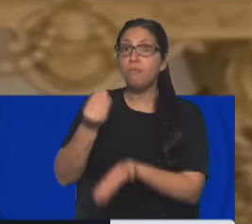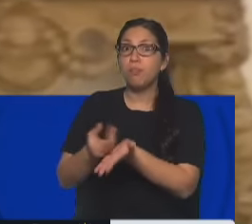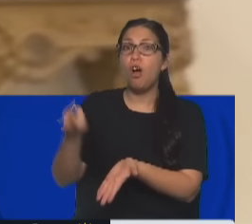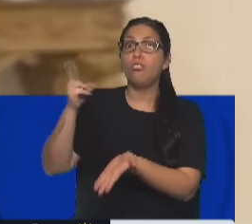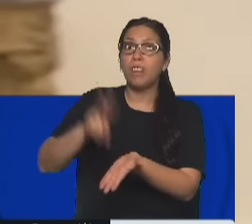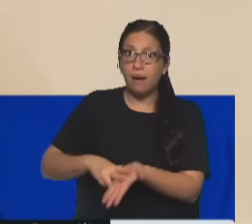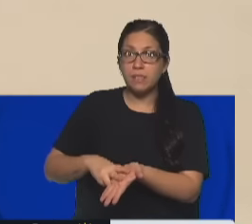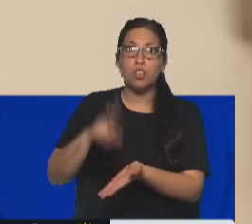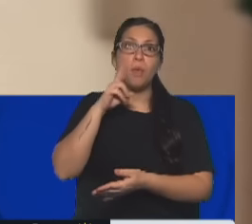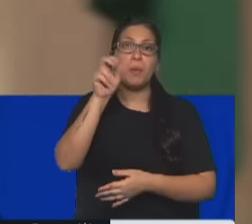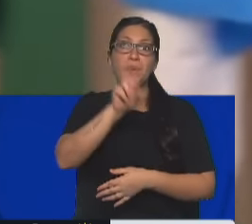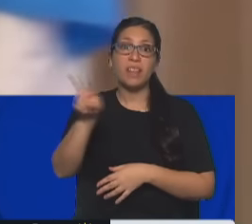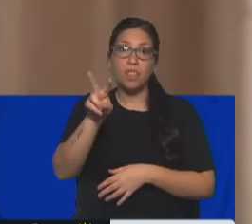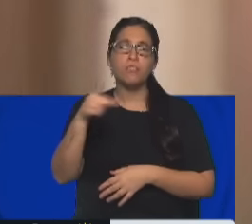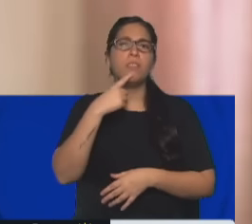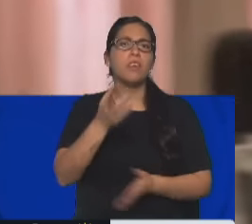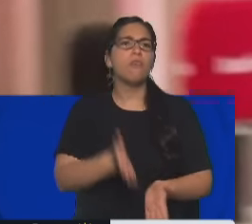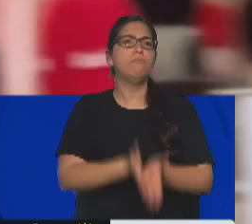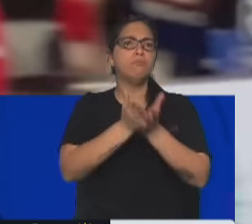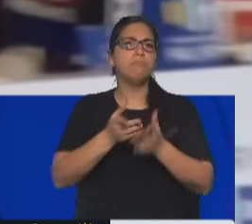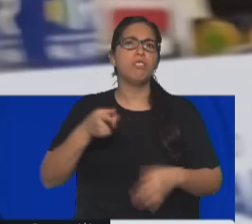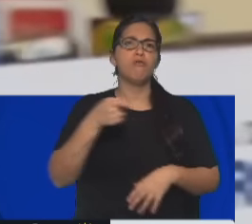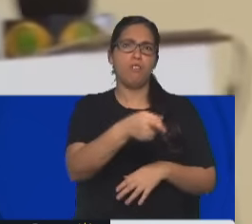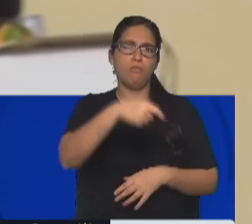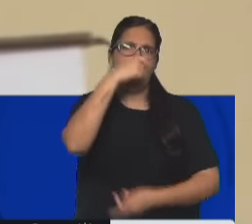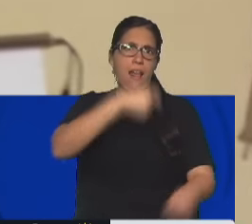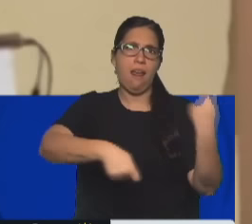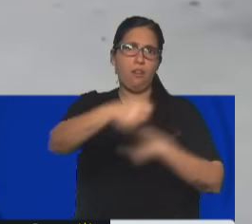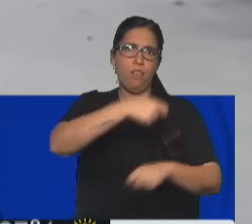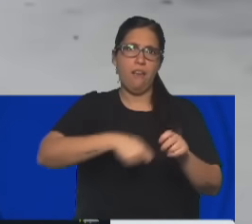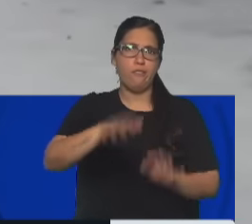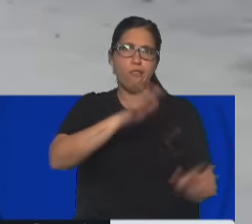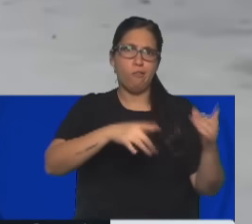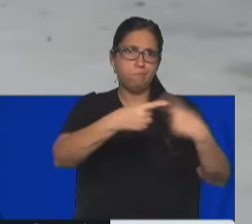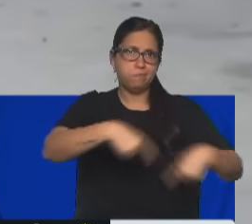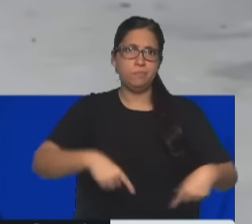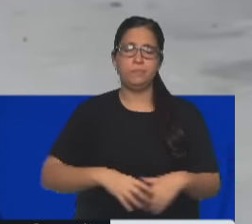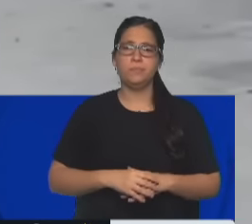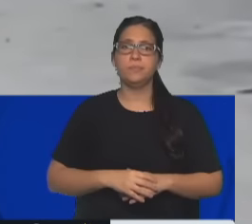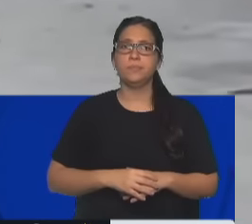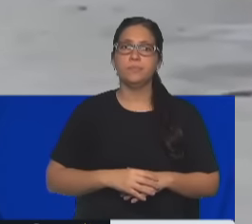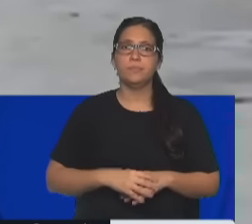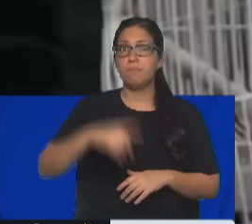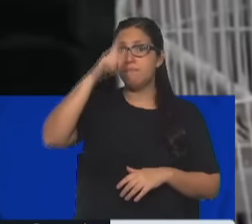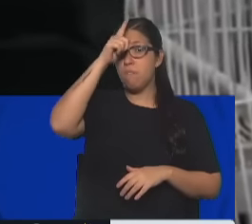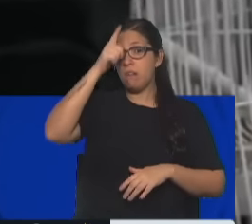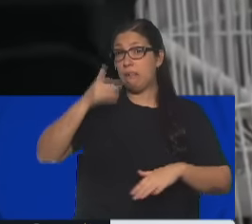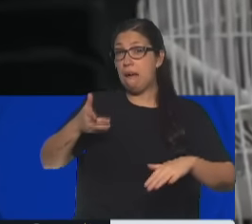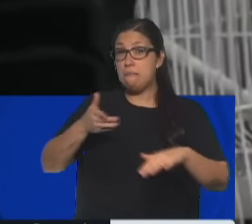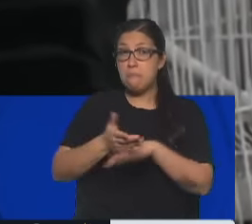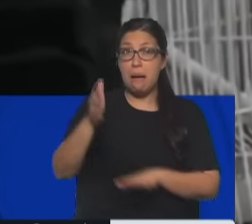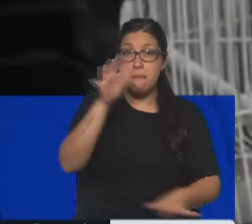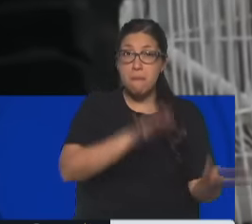centrado en la seguridad y la mano dura frente al crimen organizado. La magnitud del despliegue y la violencia del